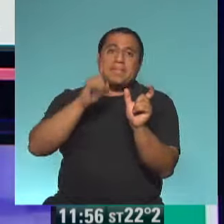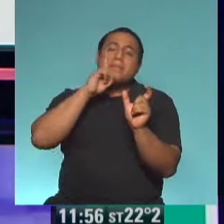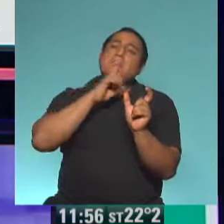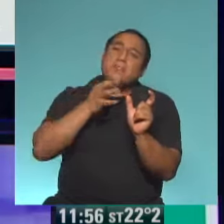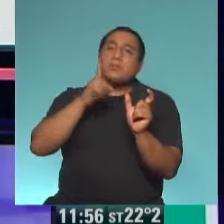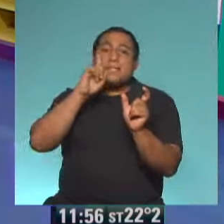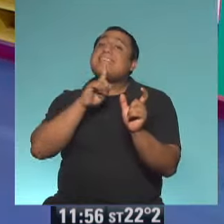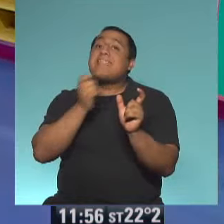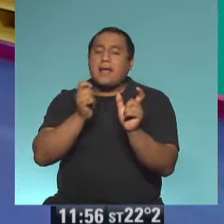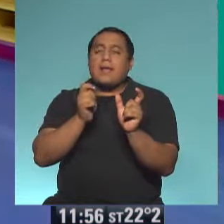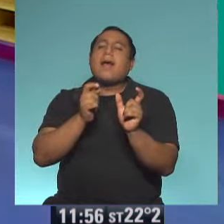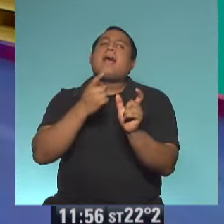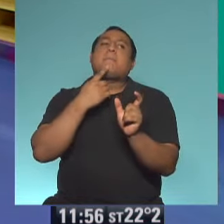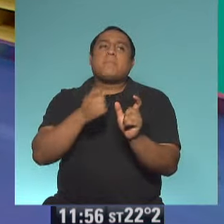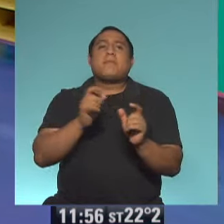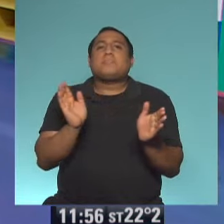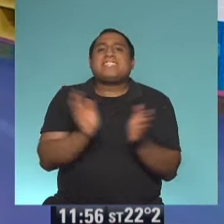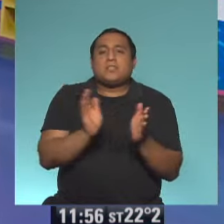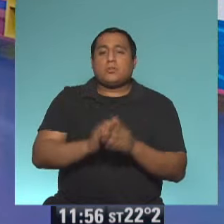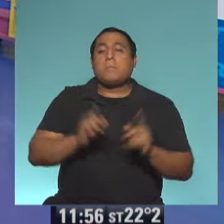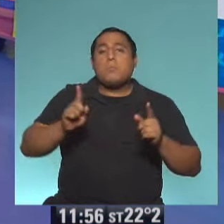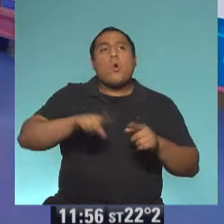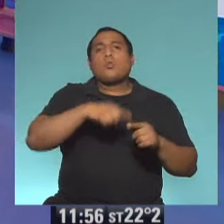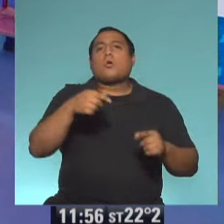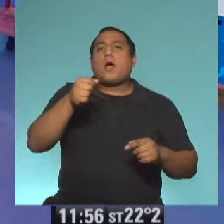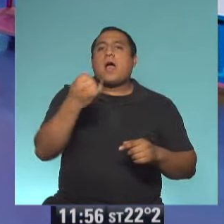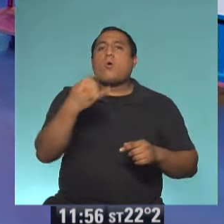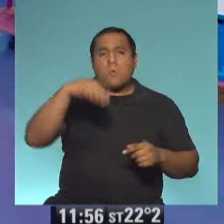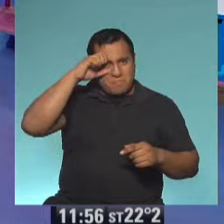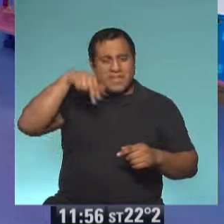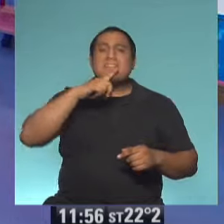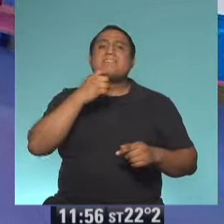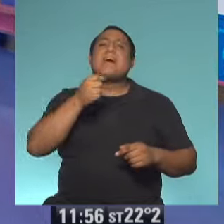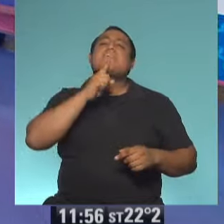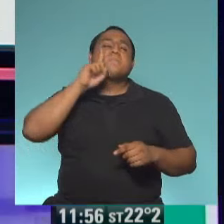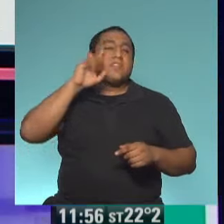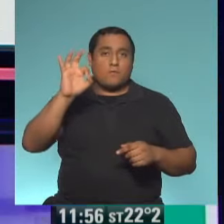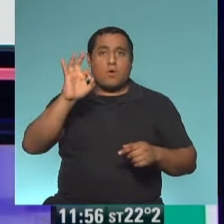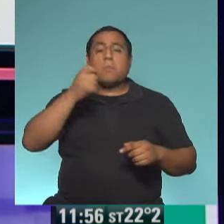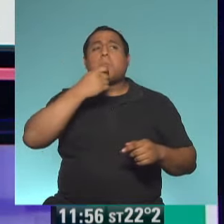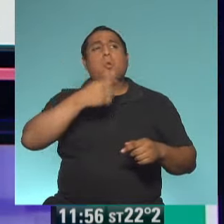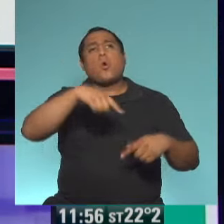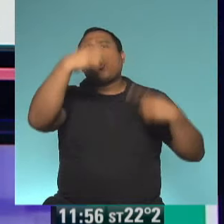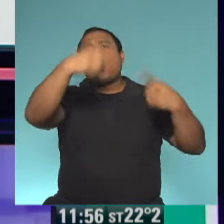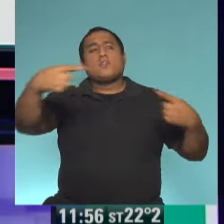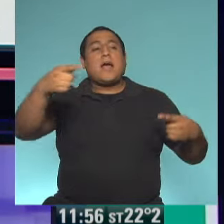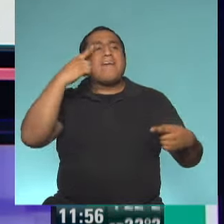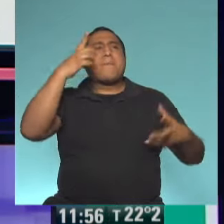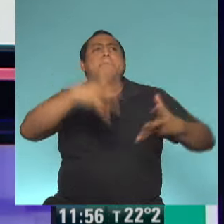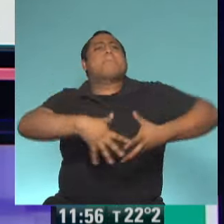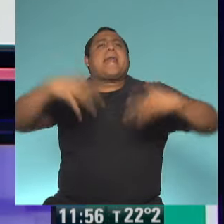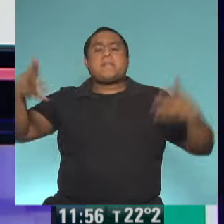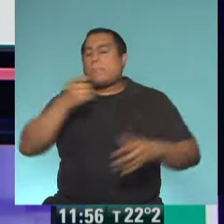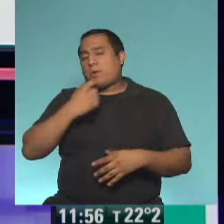lo mismo sucede con los aumentativos, es decir, para expresar cosas de mayor tamaño. Entonces, por ejemplo, si